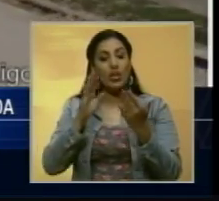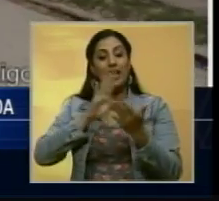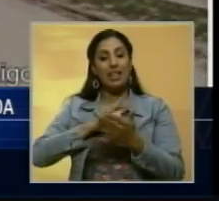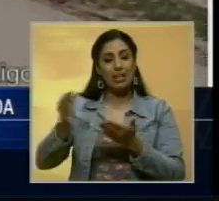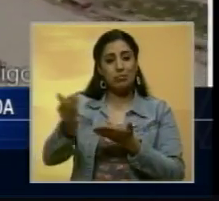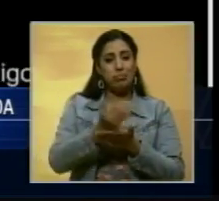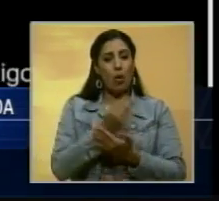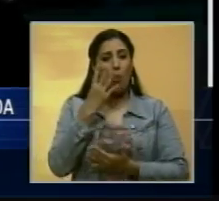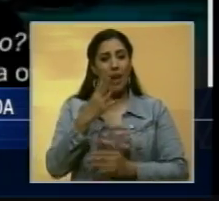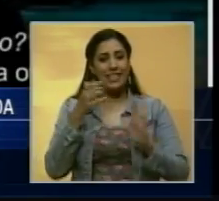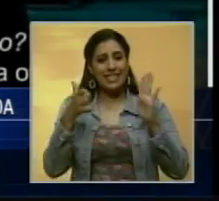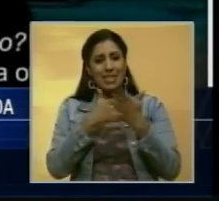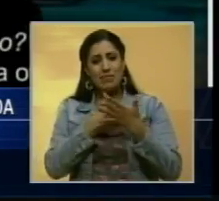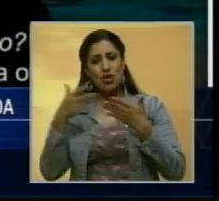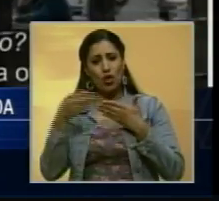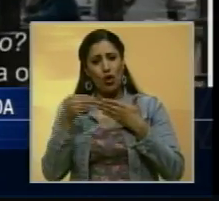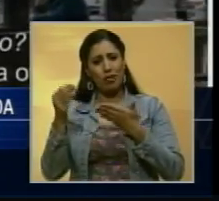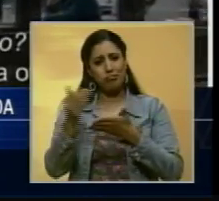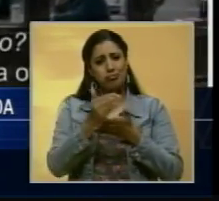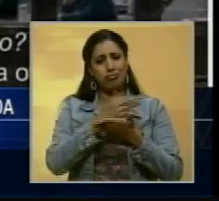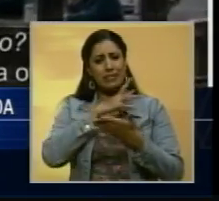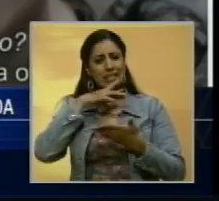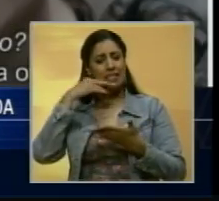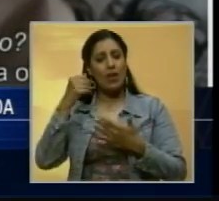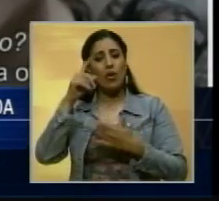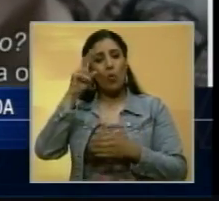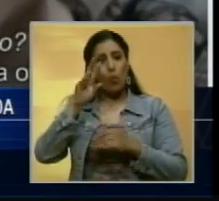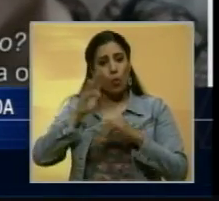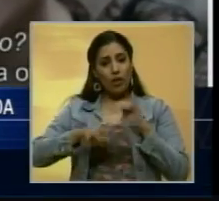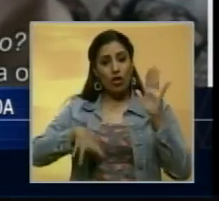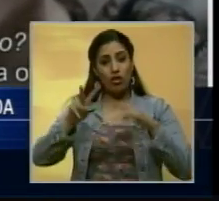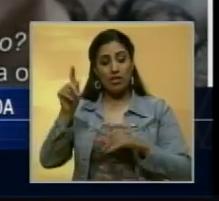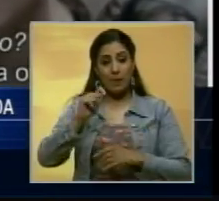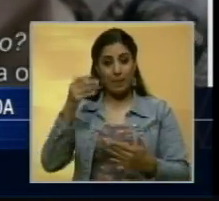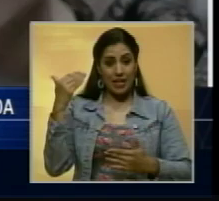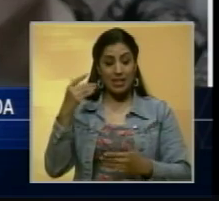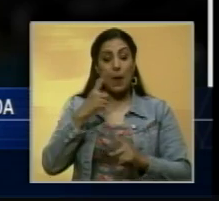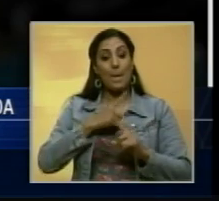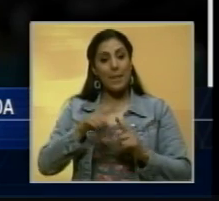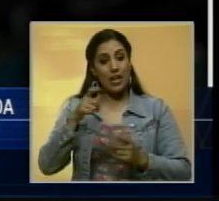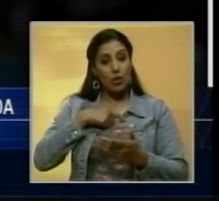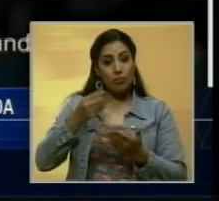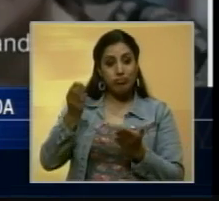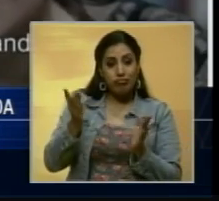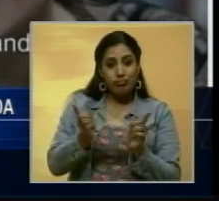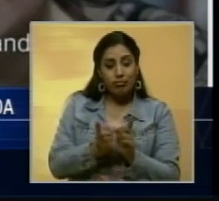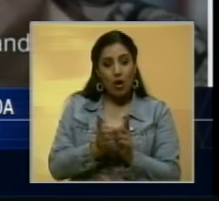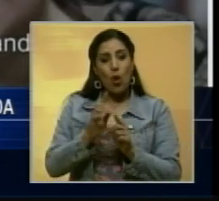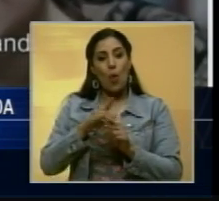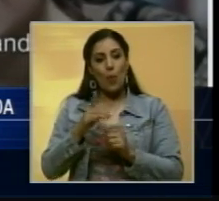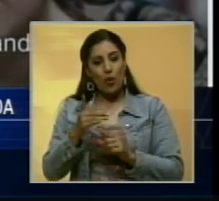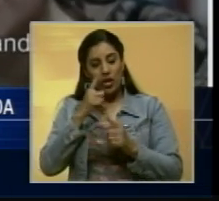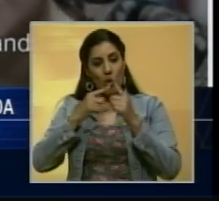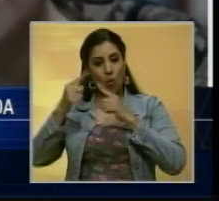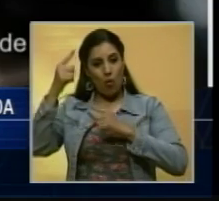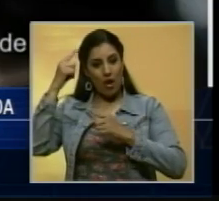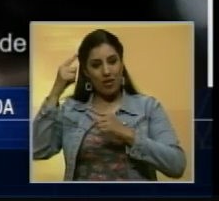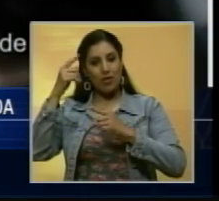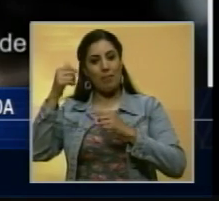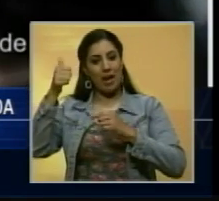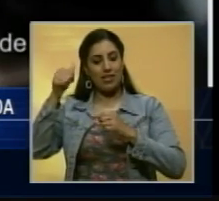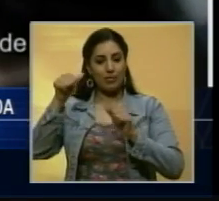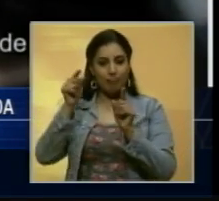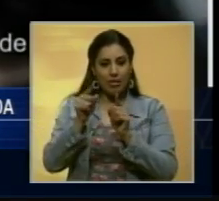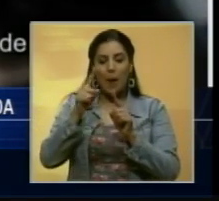embolsarse $46 millones durante los últimos 12 meses. Aunque sus ingresos se redujeron respecto al año anterior,